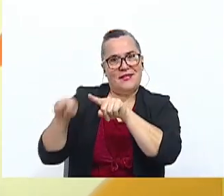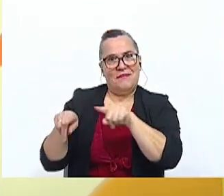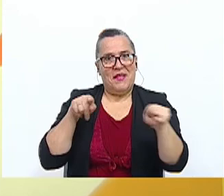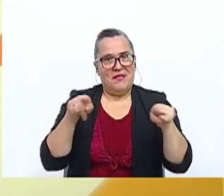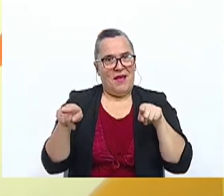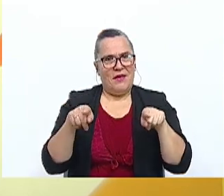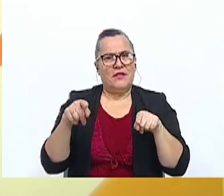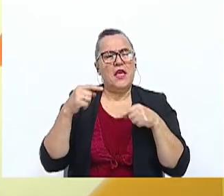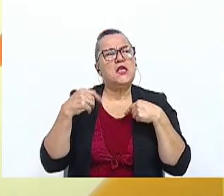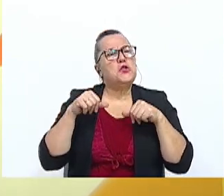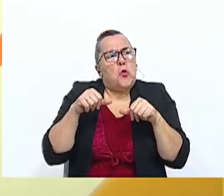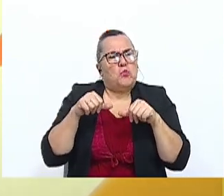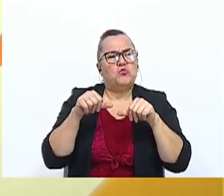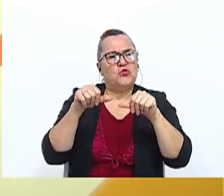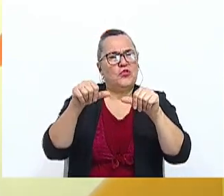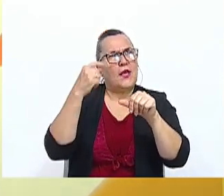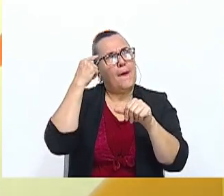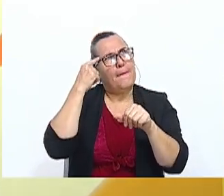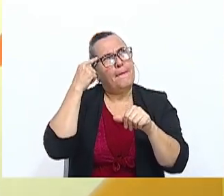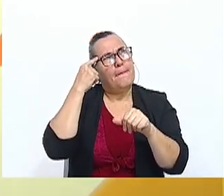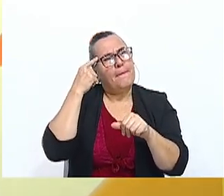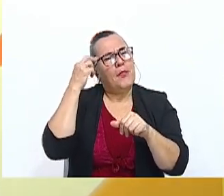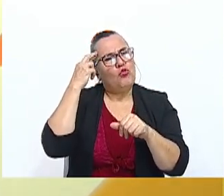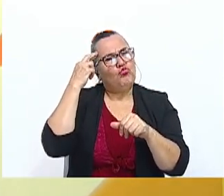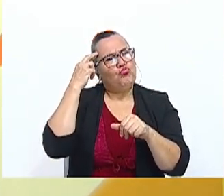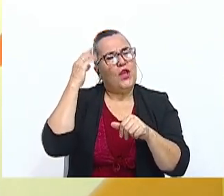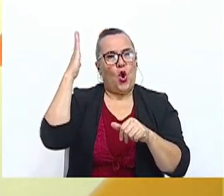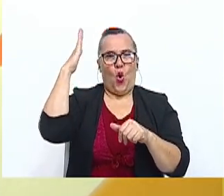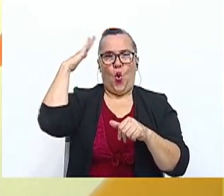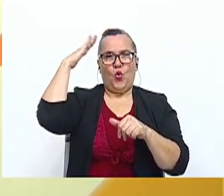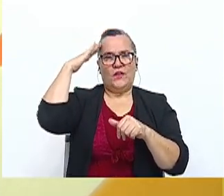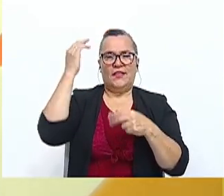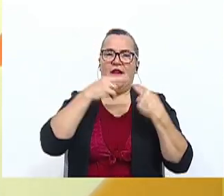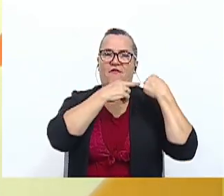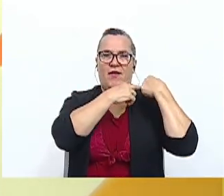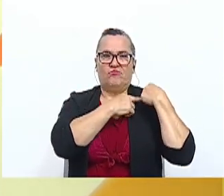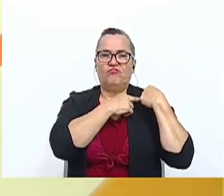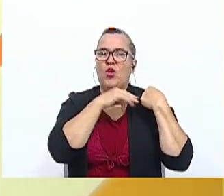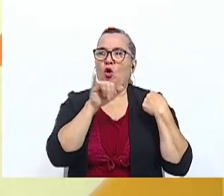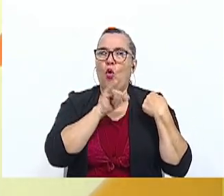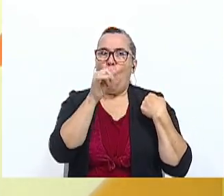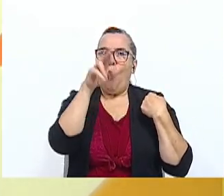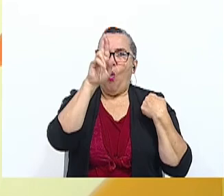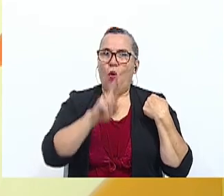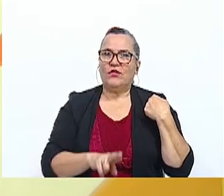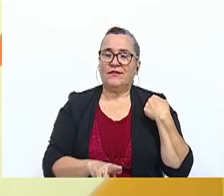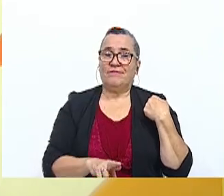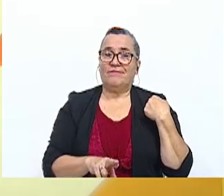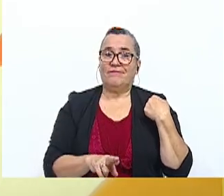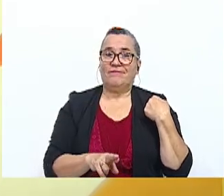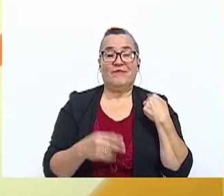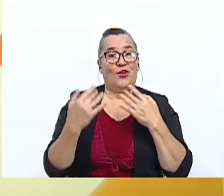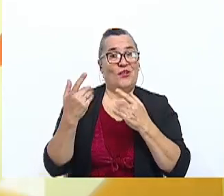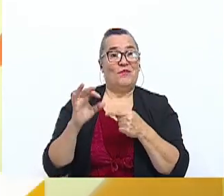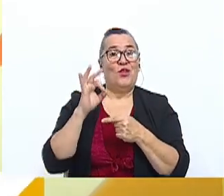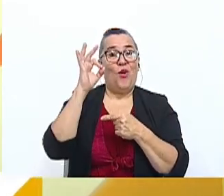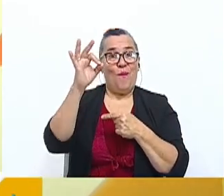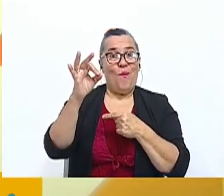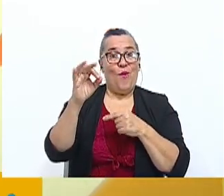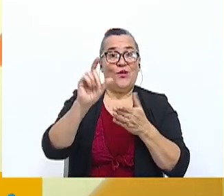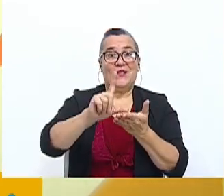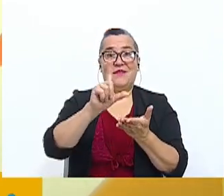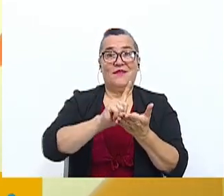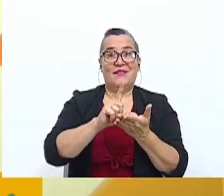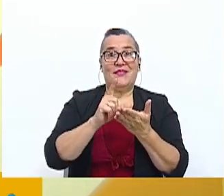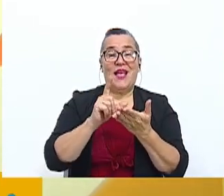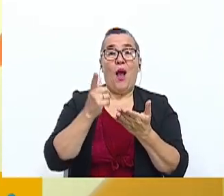no, sigan pensando y sigamos siendo conscientes de nuestra responsabilidad como costarricenses. Los espero en la próxima clase. Vamos